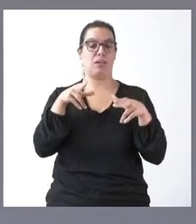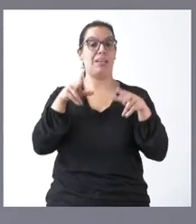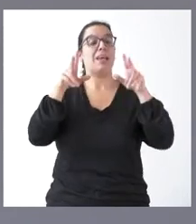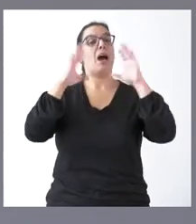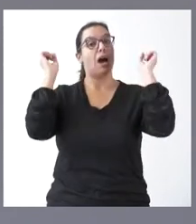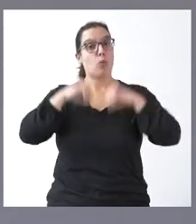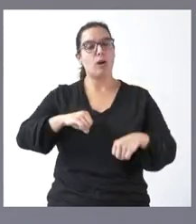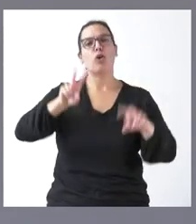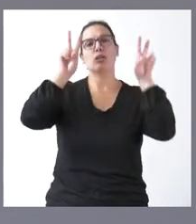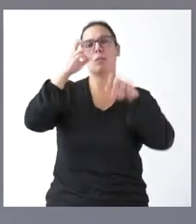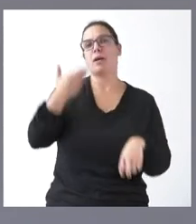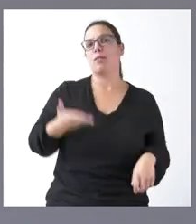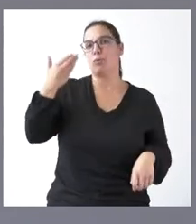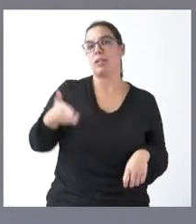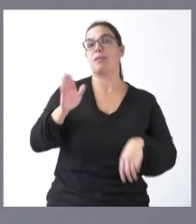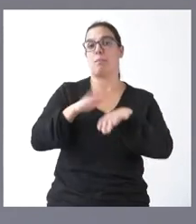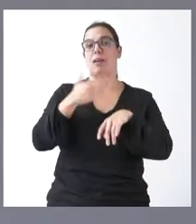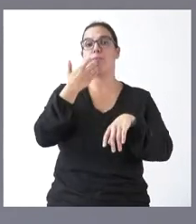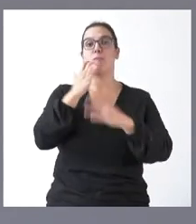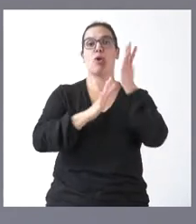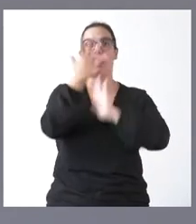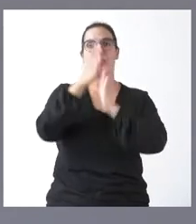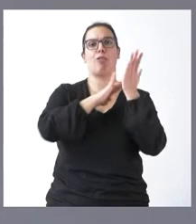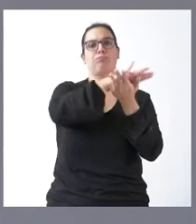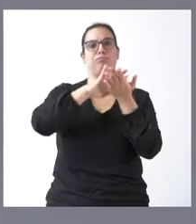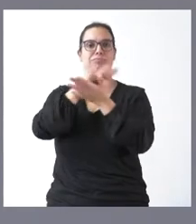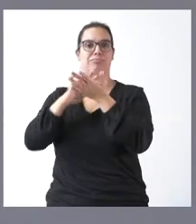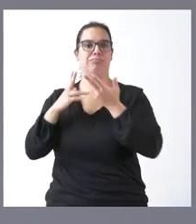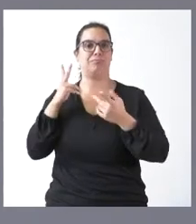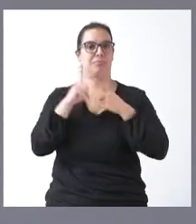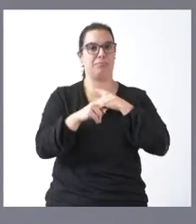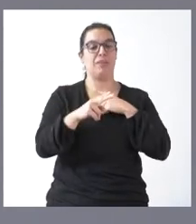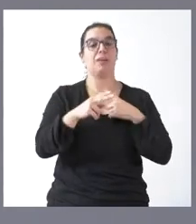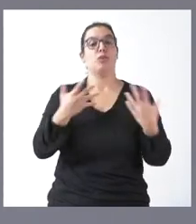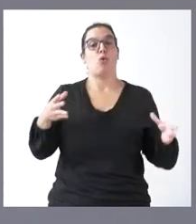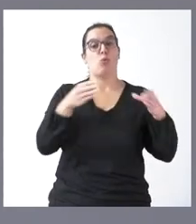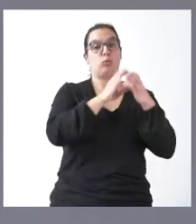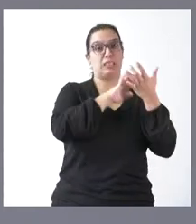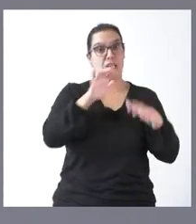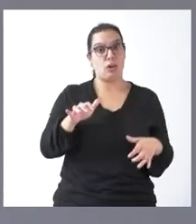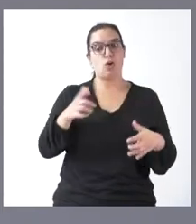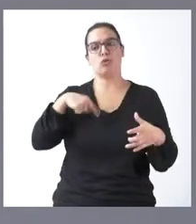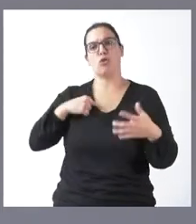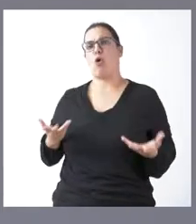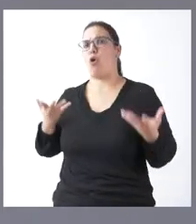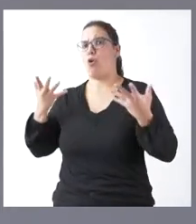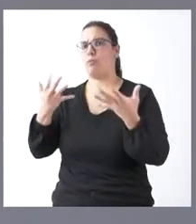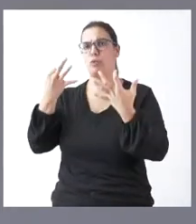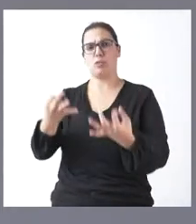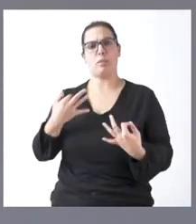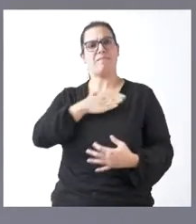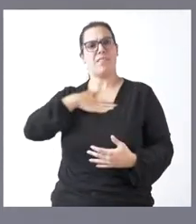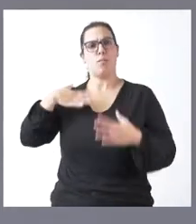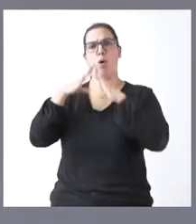importante como la política de extinción de incendios y por tanto tenemos a la junta de Castilla y León con esa mano tendida con la voluntad de seguir llegando